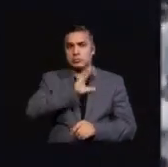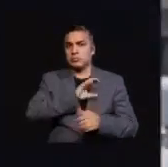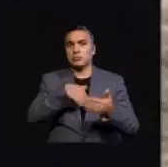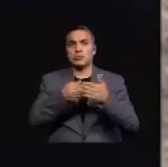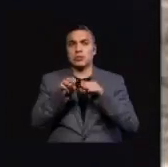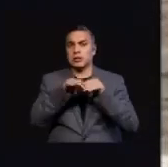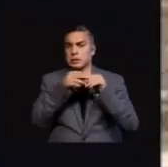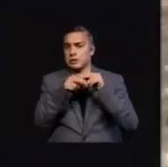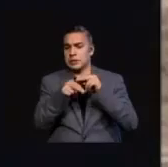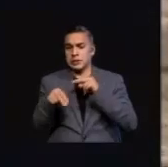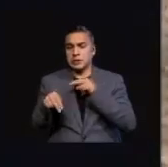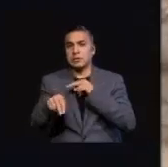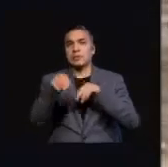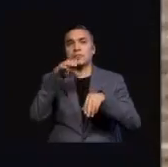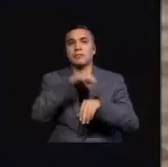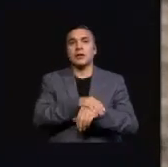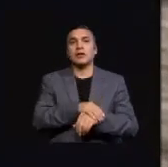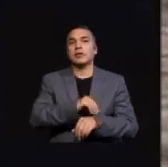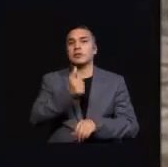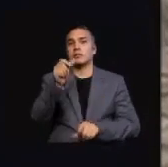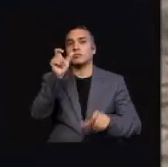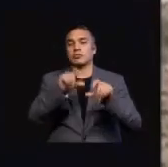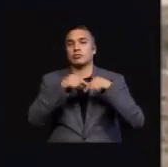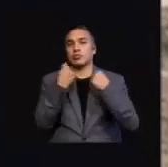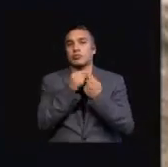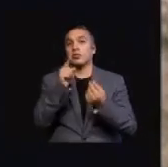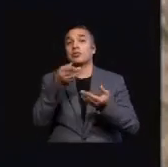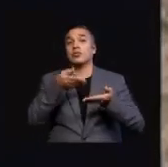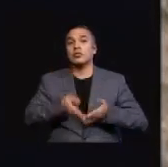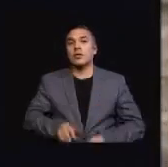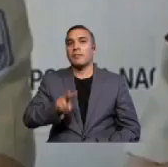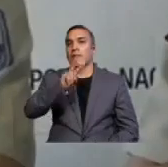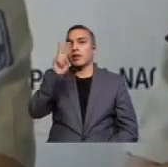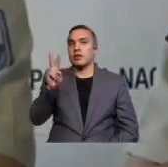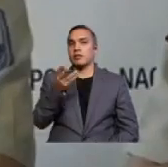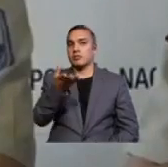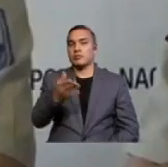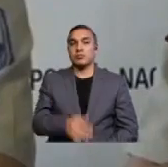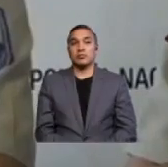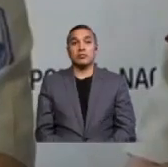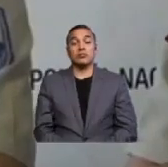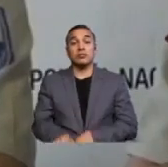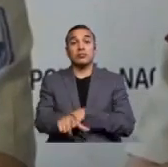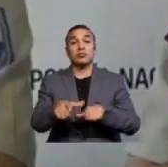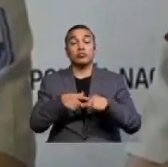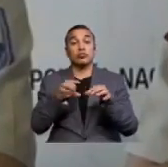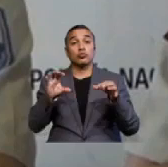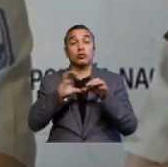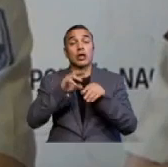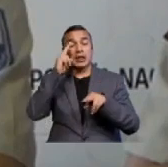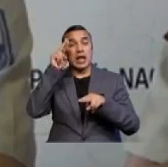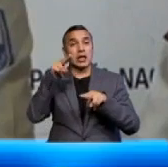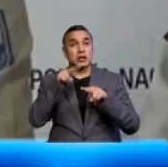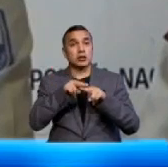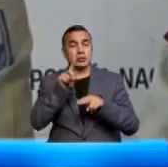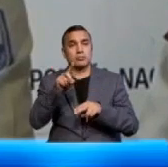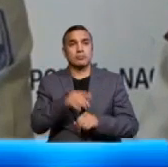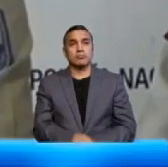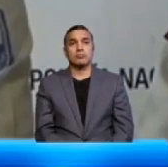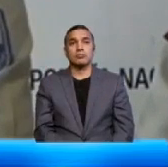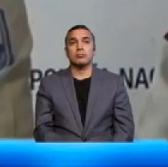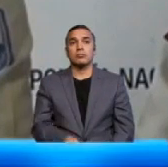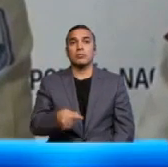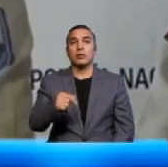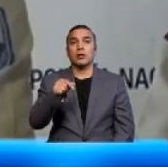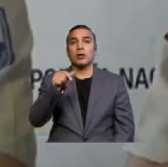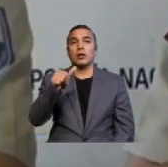a las quebradas, fueron detenidos los otros integrantes de la banda de nacionalidad venezolana. El sector de la Unidad Nacional y Gabriela